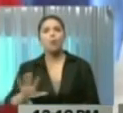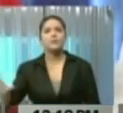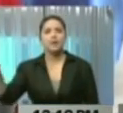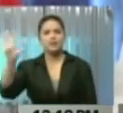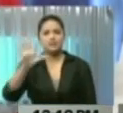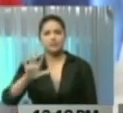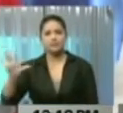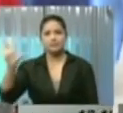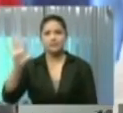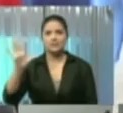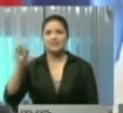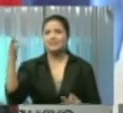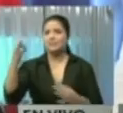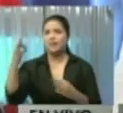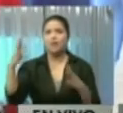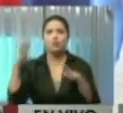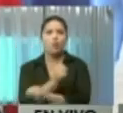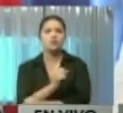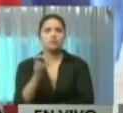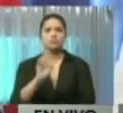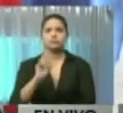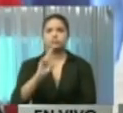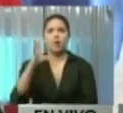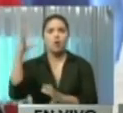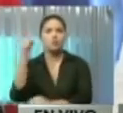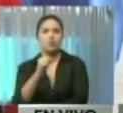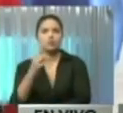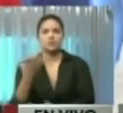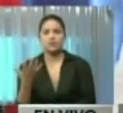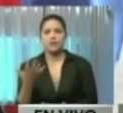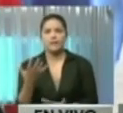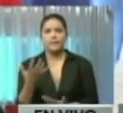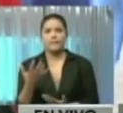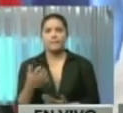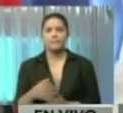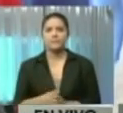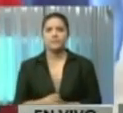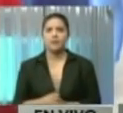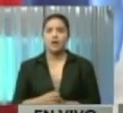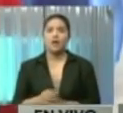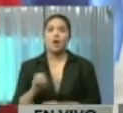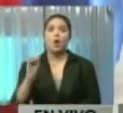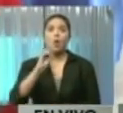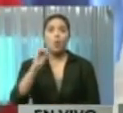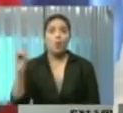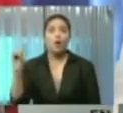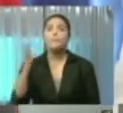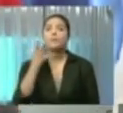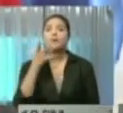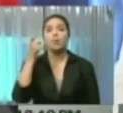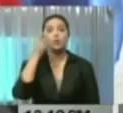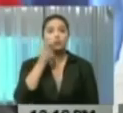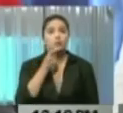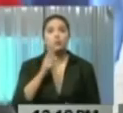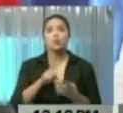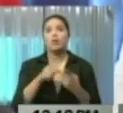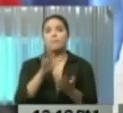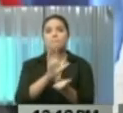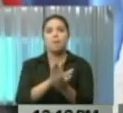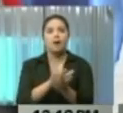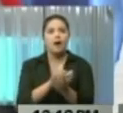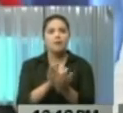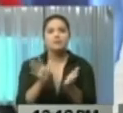Está anocheciendo muy temprano, porque además va anocheciendo de este a oeste, por ejemplo, en el estado Sucre, en Margarita,